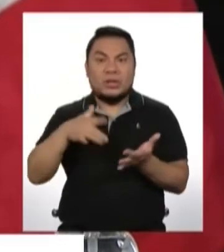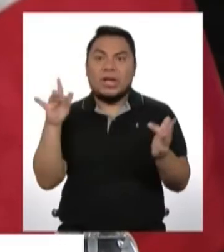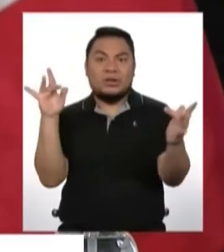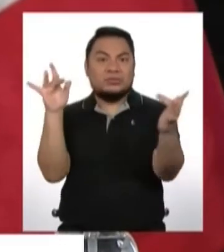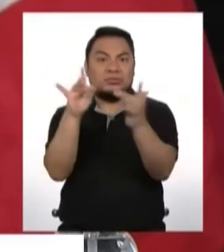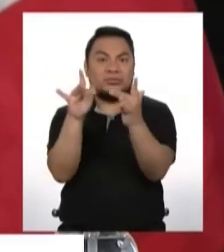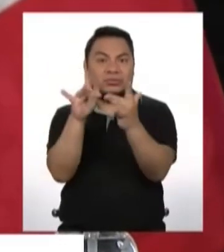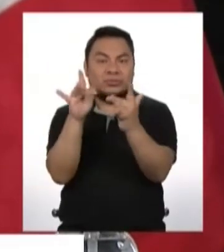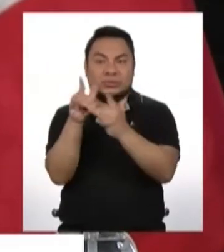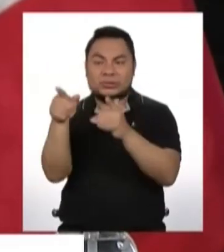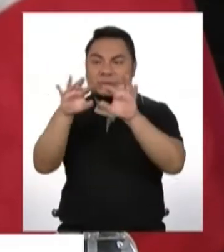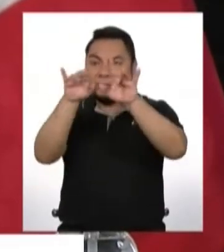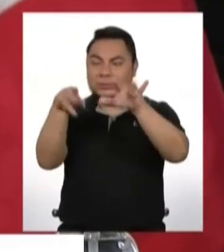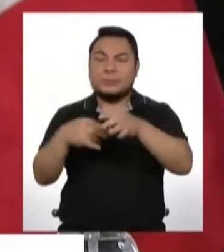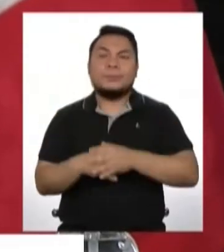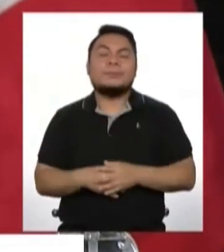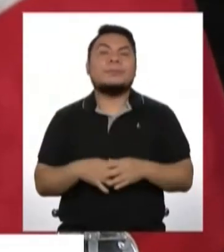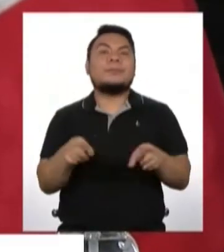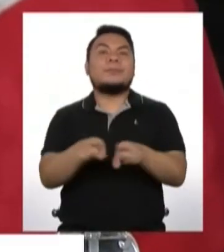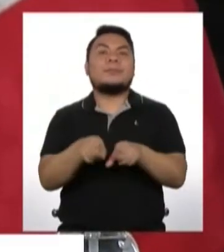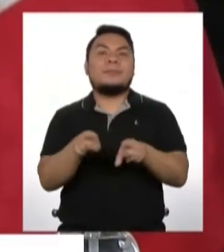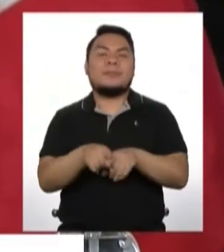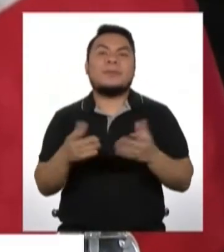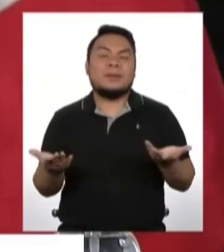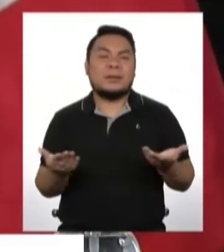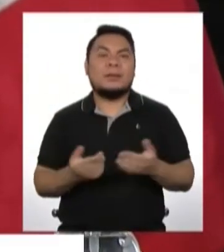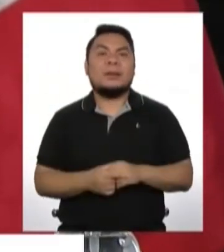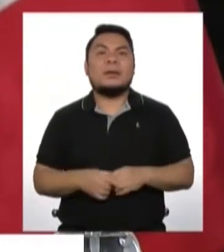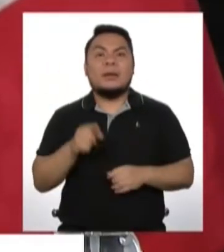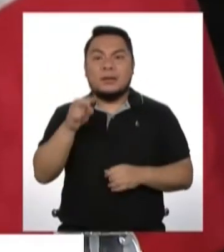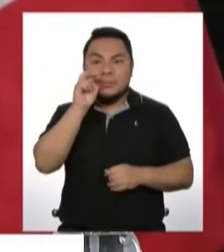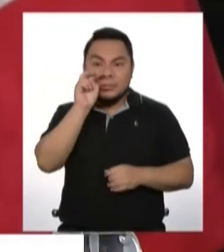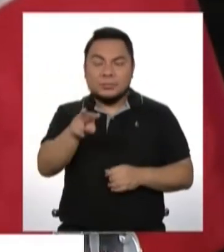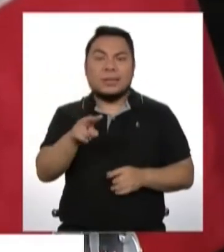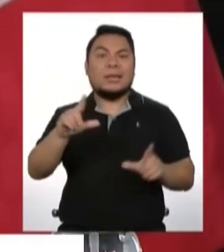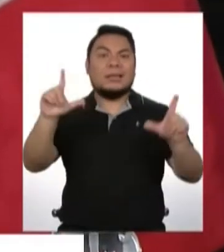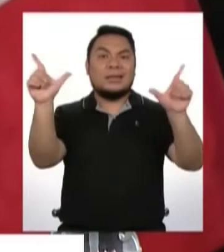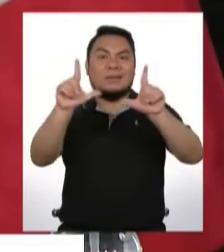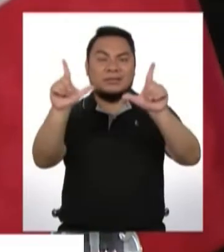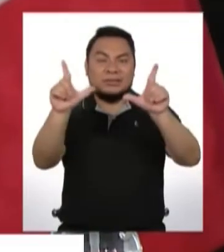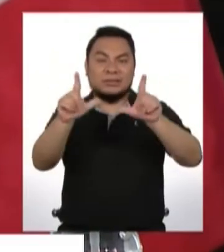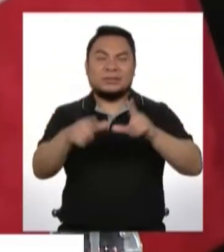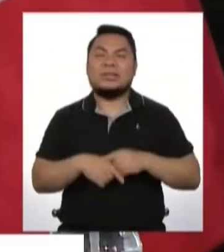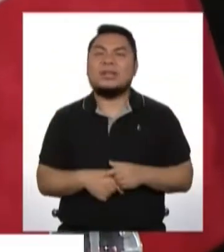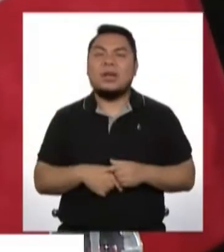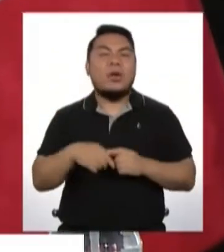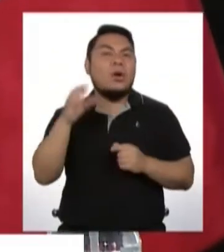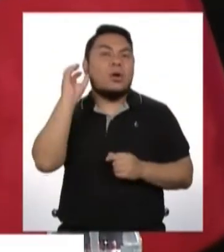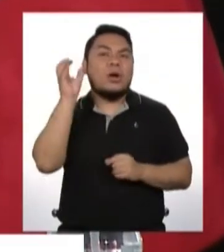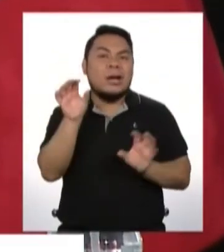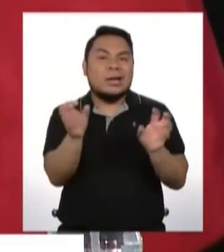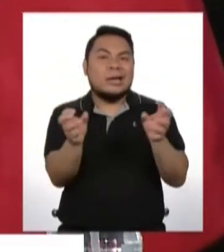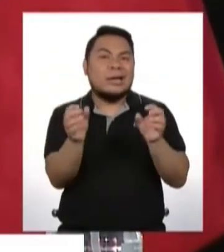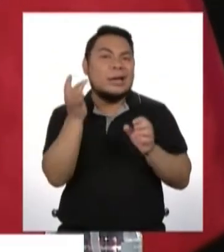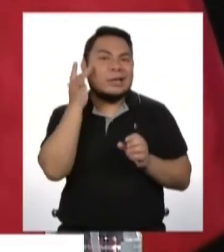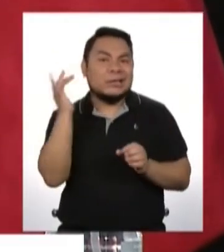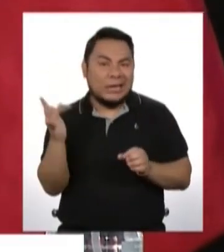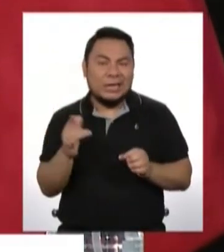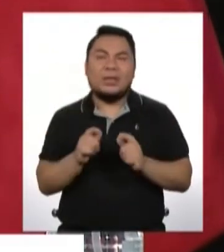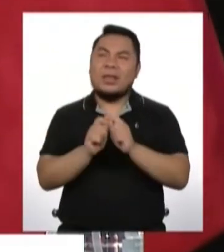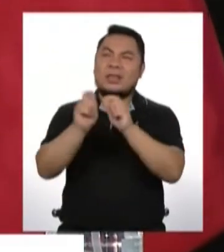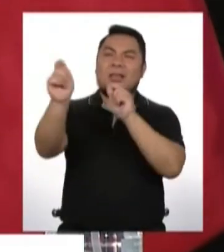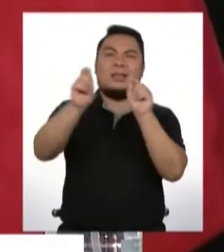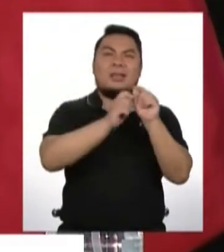O sea, además de los que siguen por televisión y por radio en los sitios más remotos. En